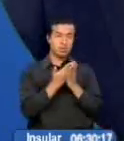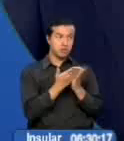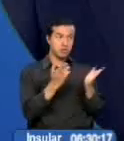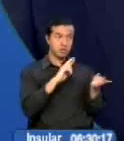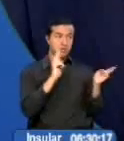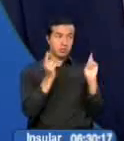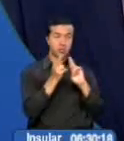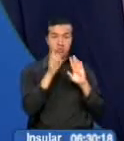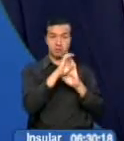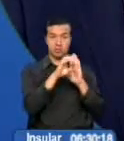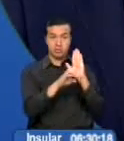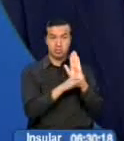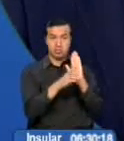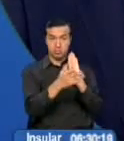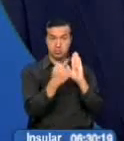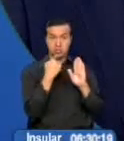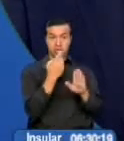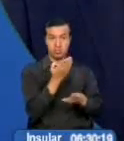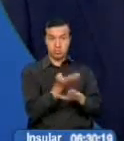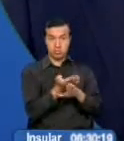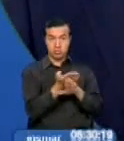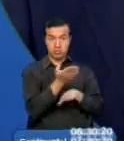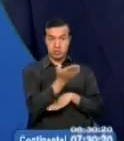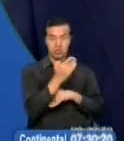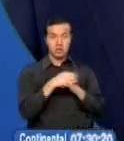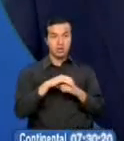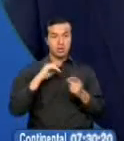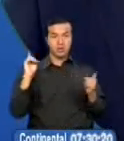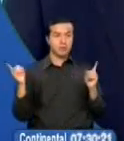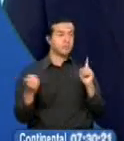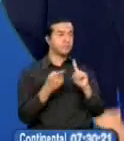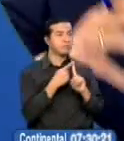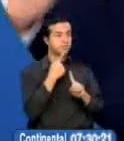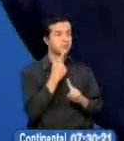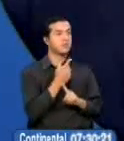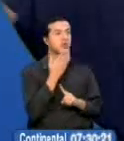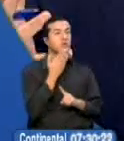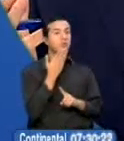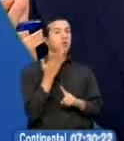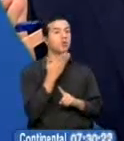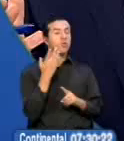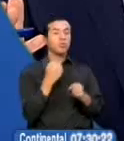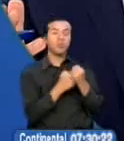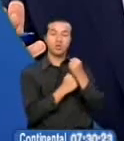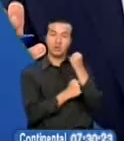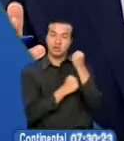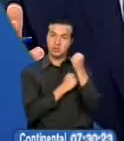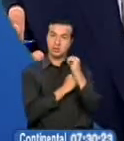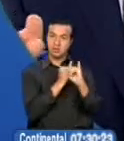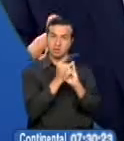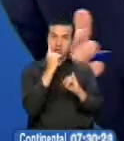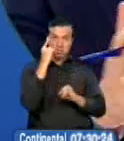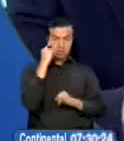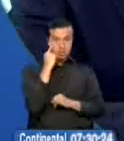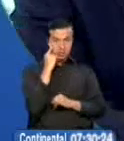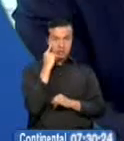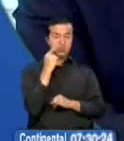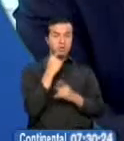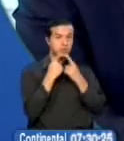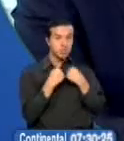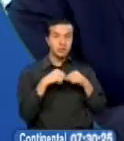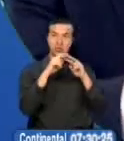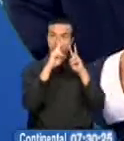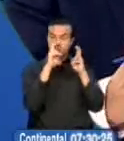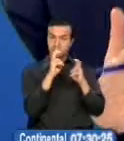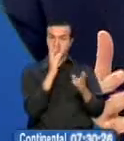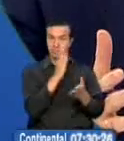reformas constitucionales que tú planteas, Jorge, primero es cómo fortalecer la institucionalidad del Estado para dejar de hablar de estos